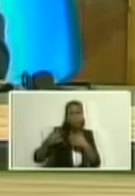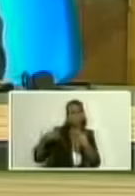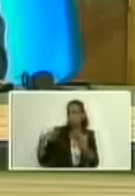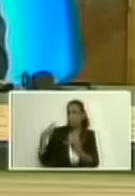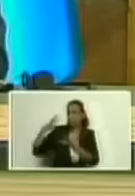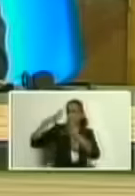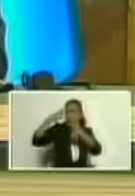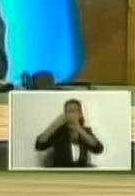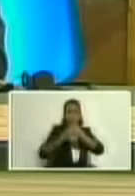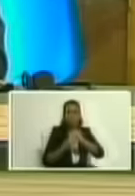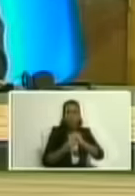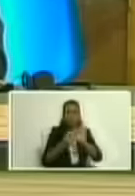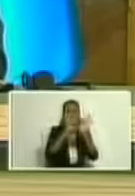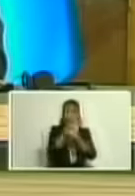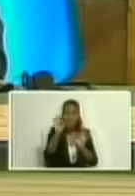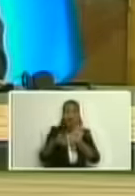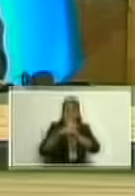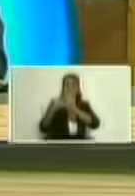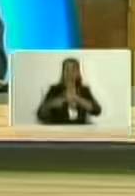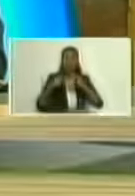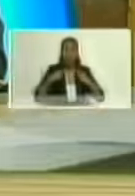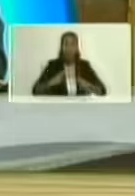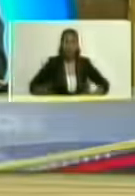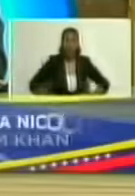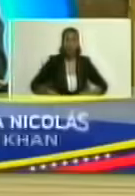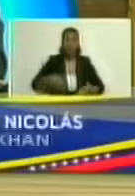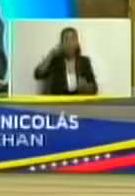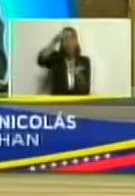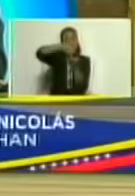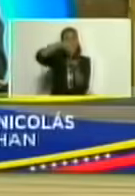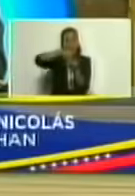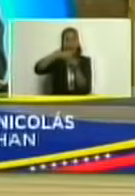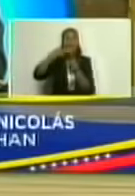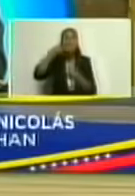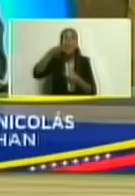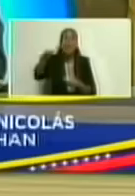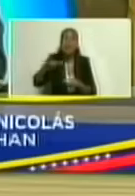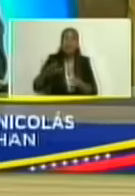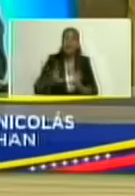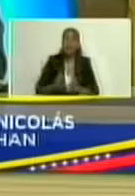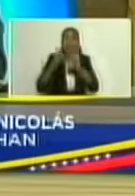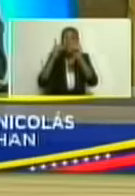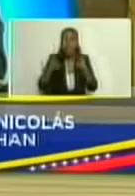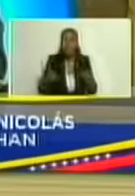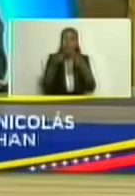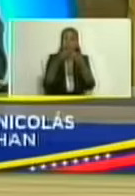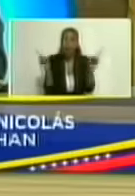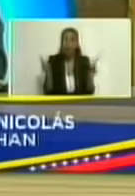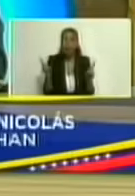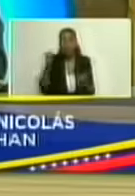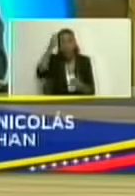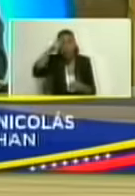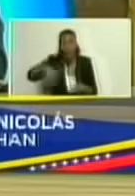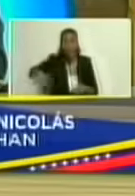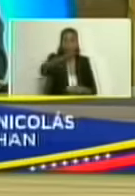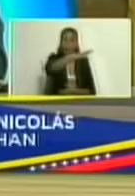Forma parte de los derechos humanos, ¿verdad? El derecho a la participación política, a la decisión, a la democracia.